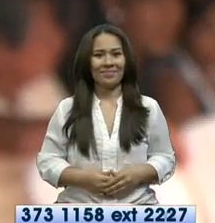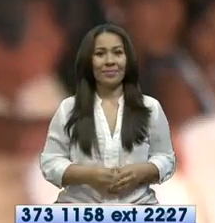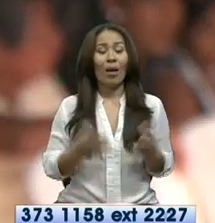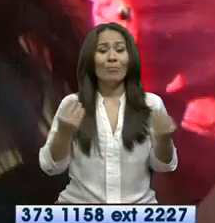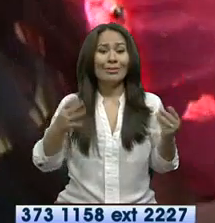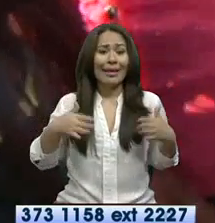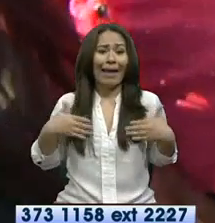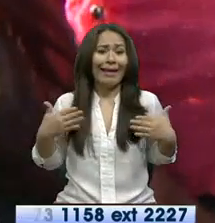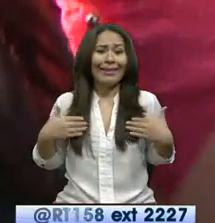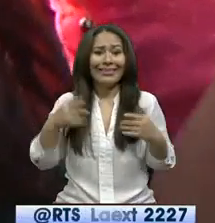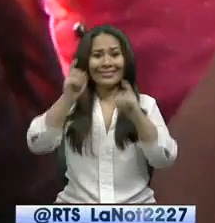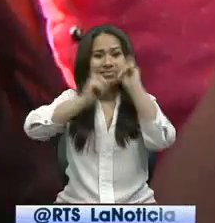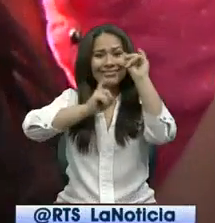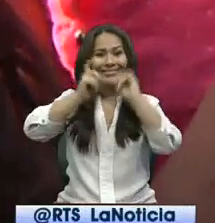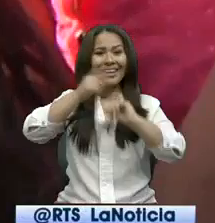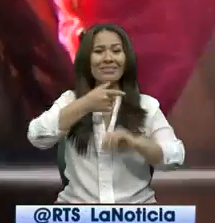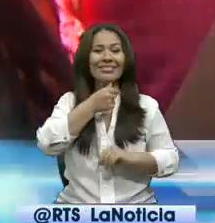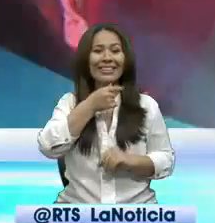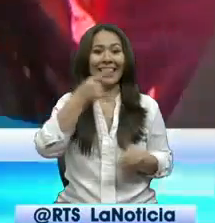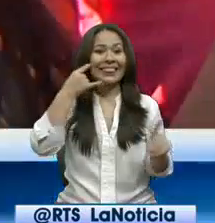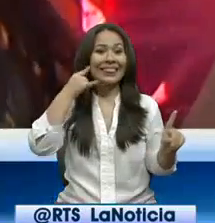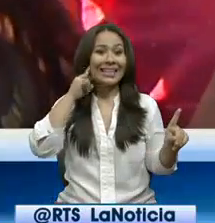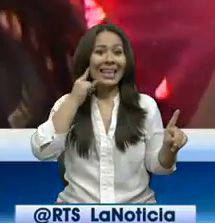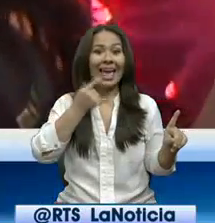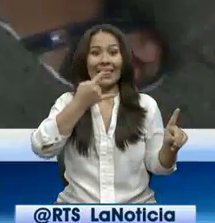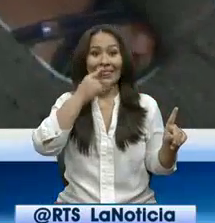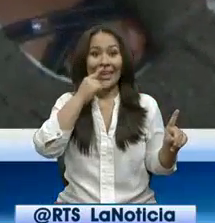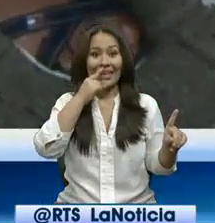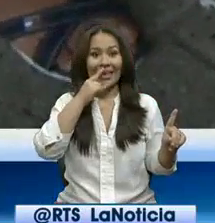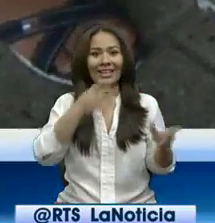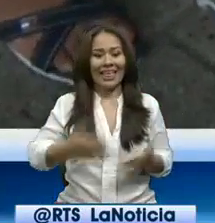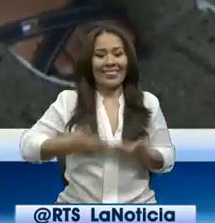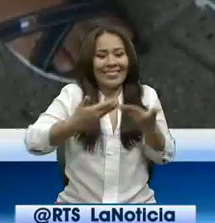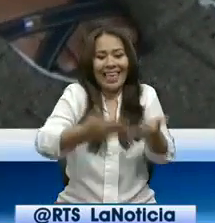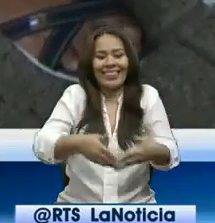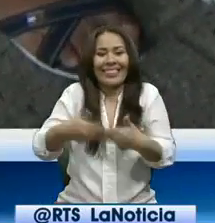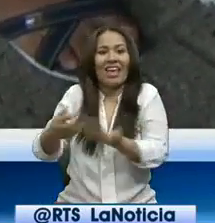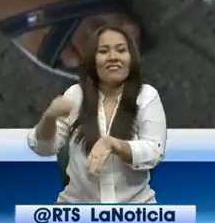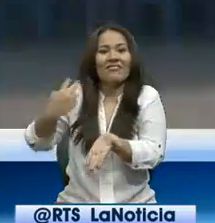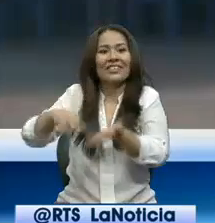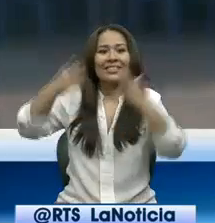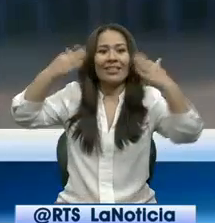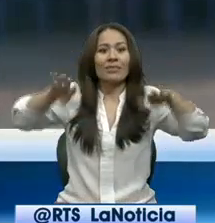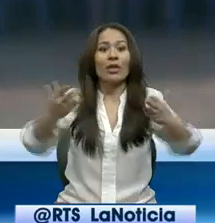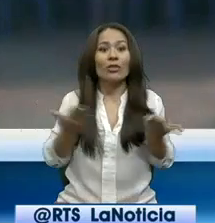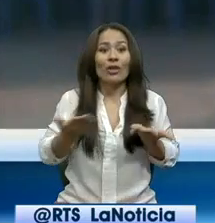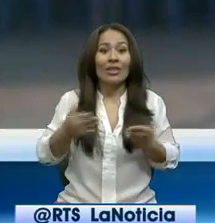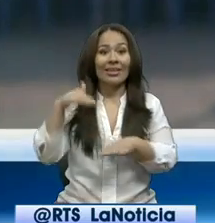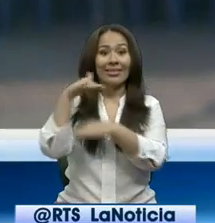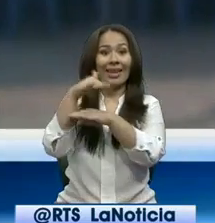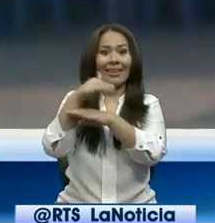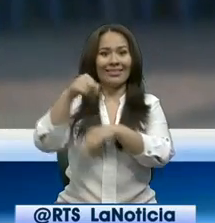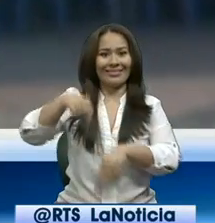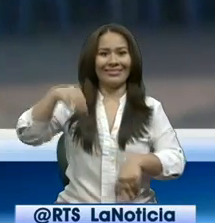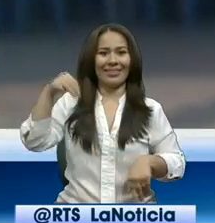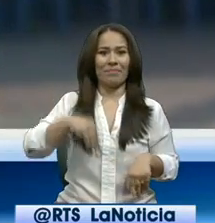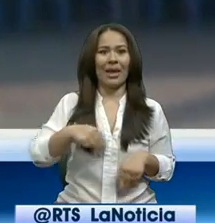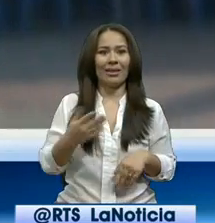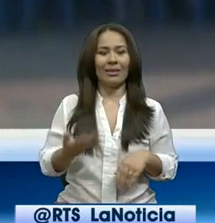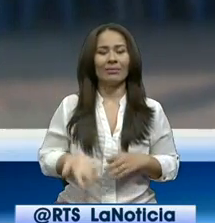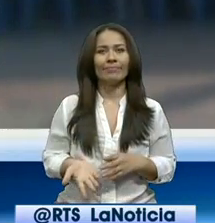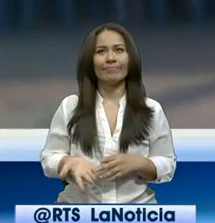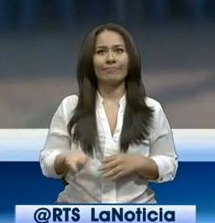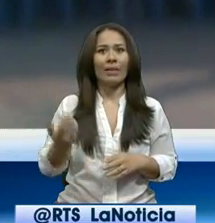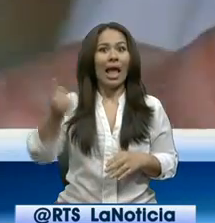Cargados de alegría y emoción, decenas de niñas y niños fueron objeto de un agasajo navideño que tuvo lugar la tarde de este martes en